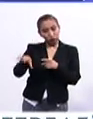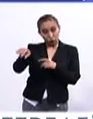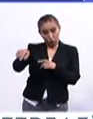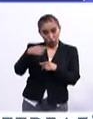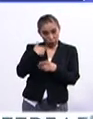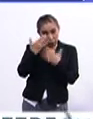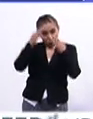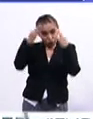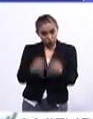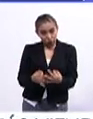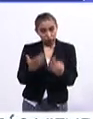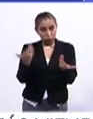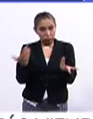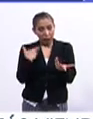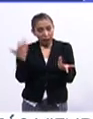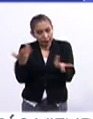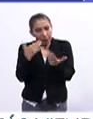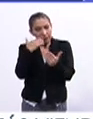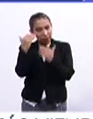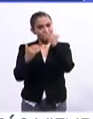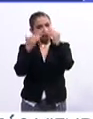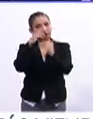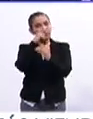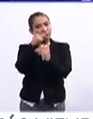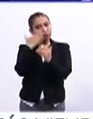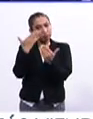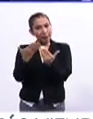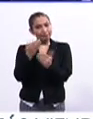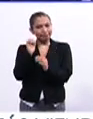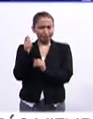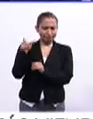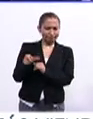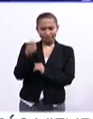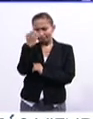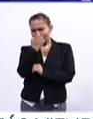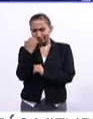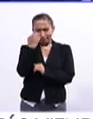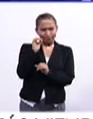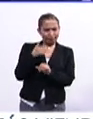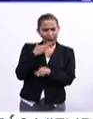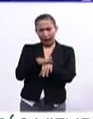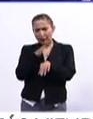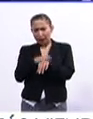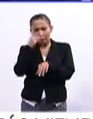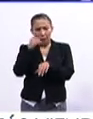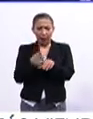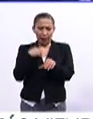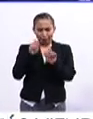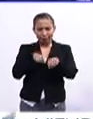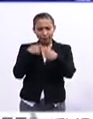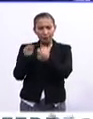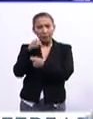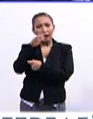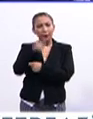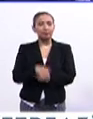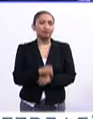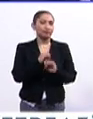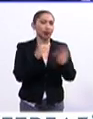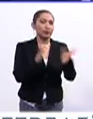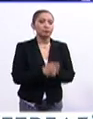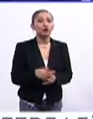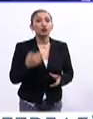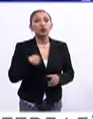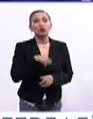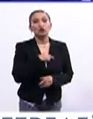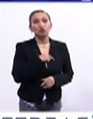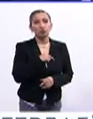realmente estudia, que realmente logra alguna serie de puntajes para poderse acceder a estas becas. Así es.